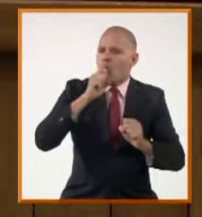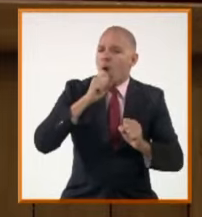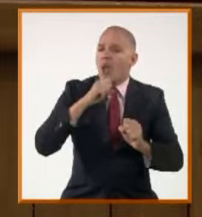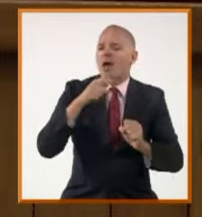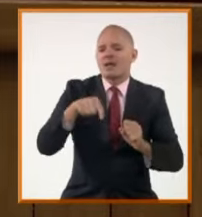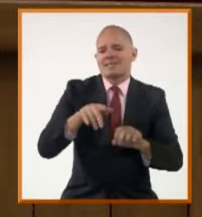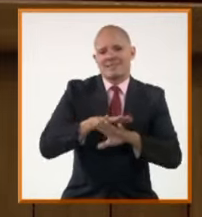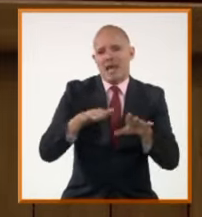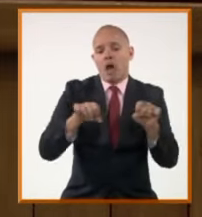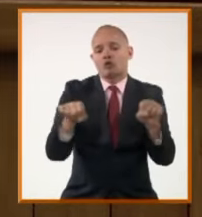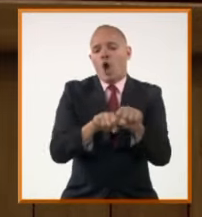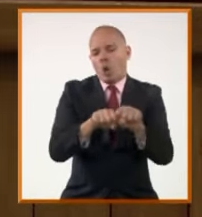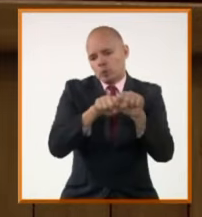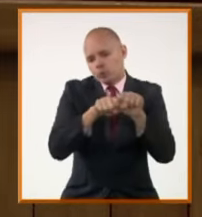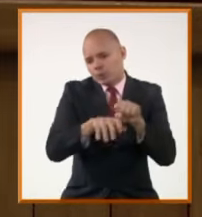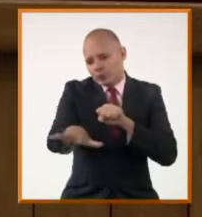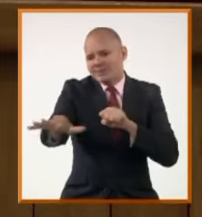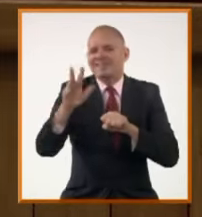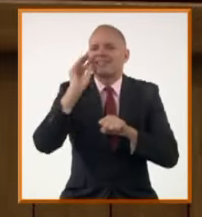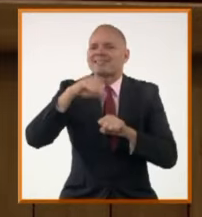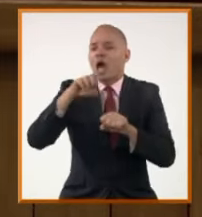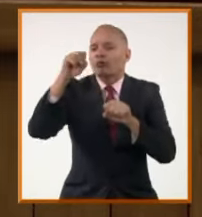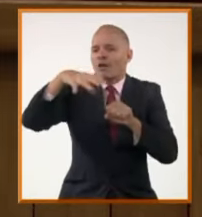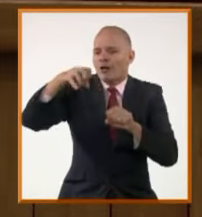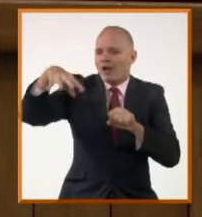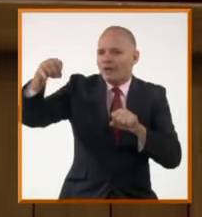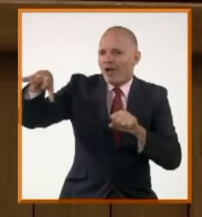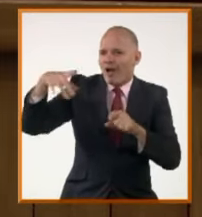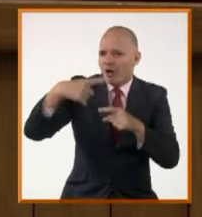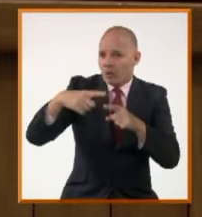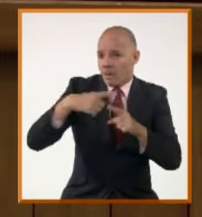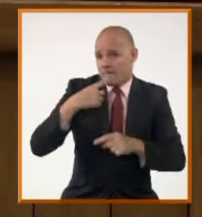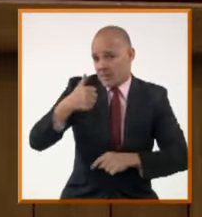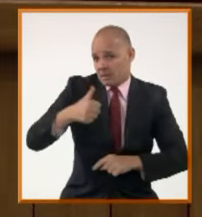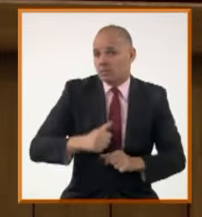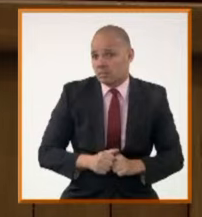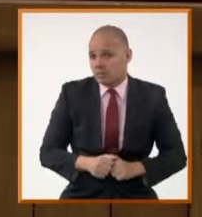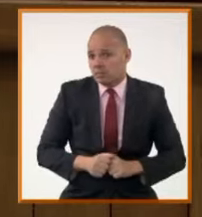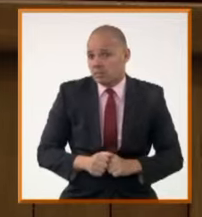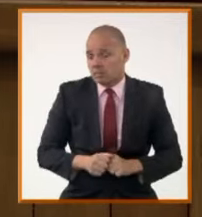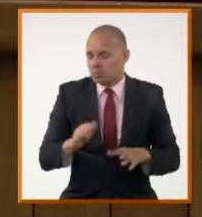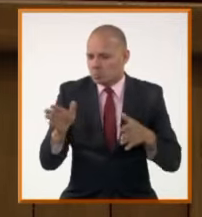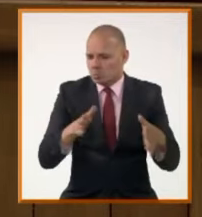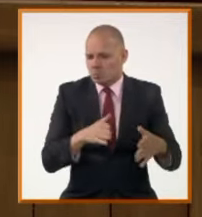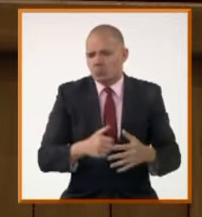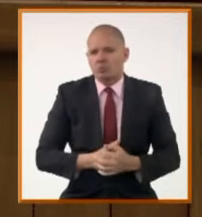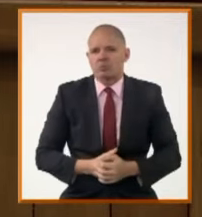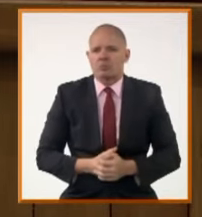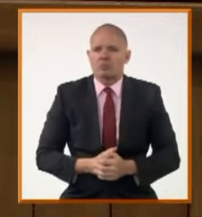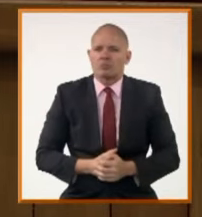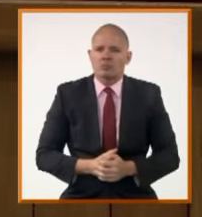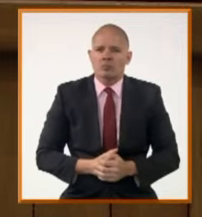tiene en el país en su materialización. Por otra parte,